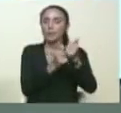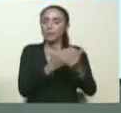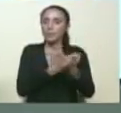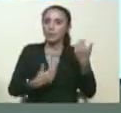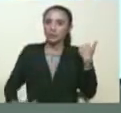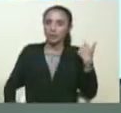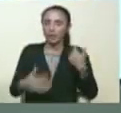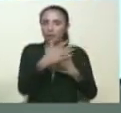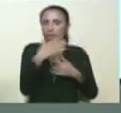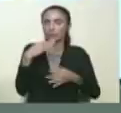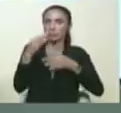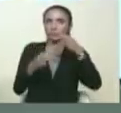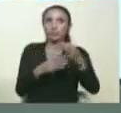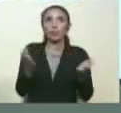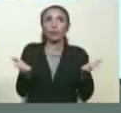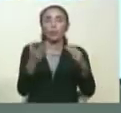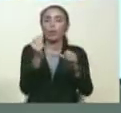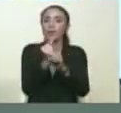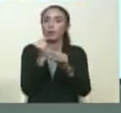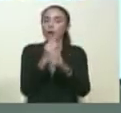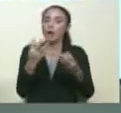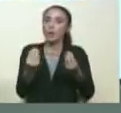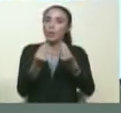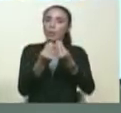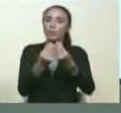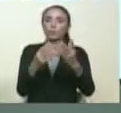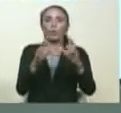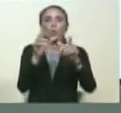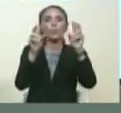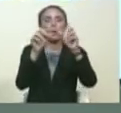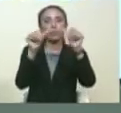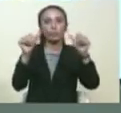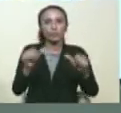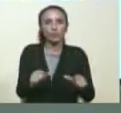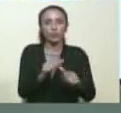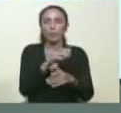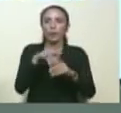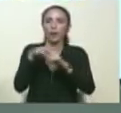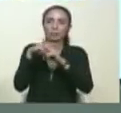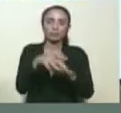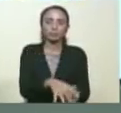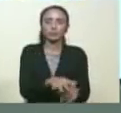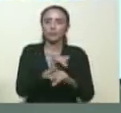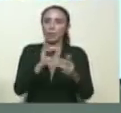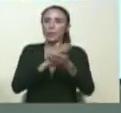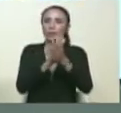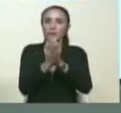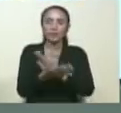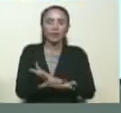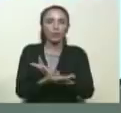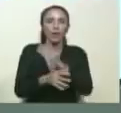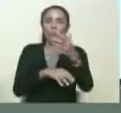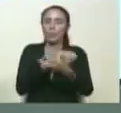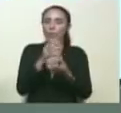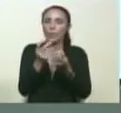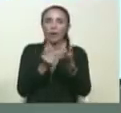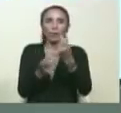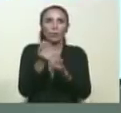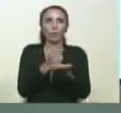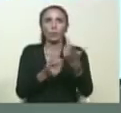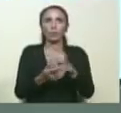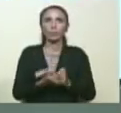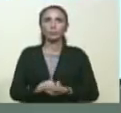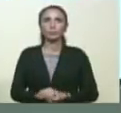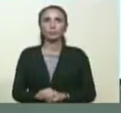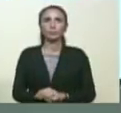directamente para que se ponga a trabajar en la articulación del nuevo sistema para derrotar definitivamente esta guerra criminal que le han hecho al